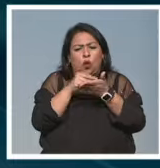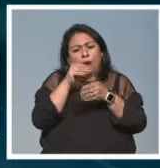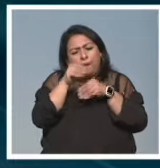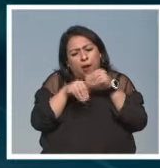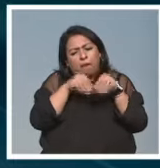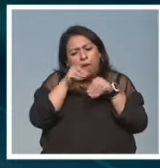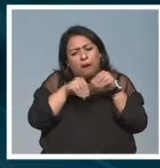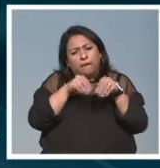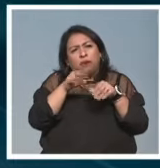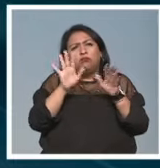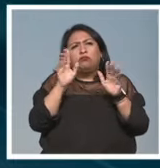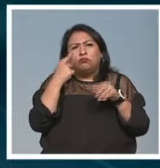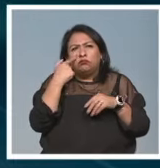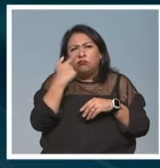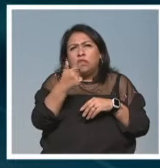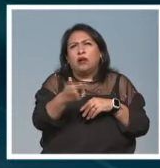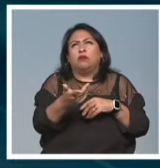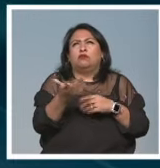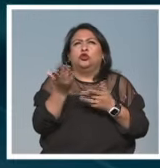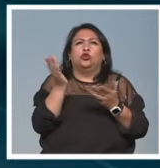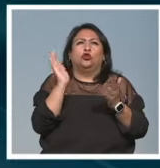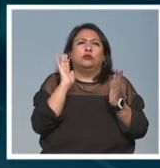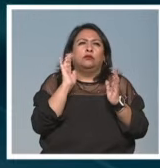página y como tal van a encontrar lo que son